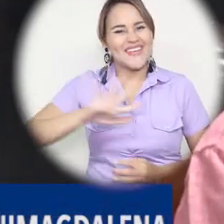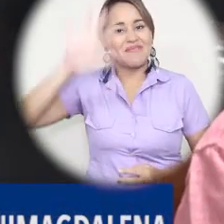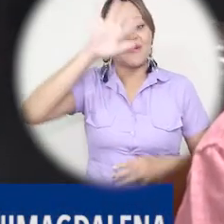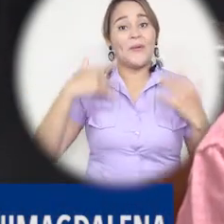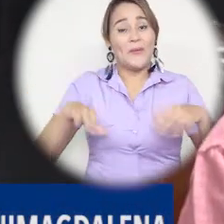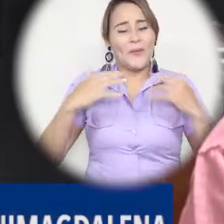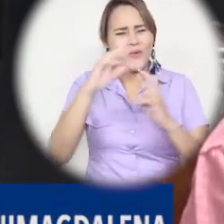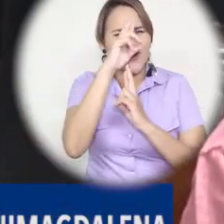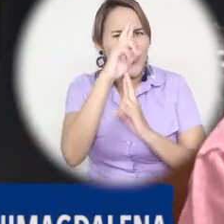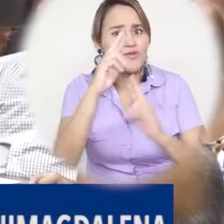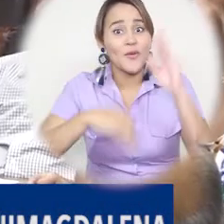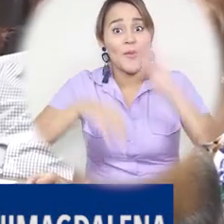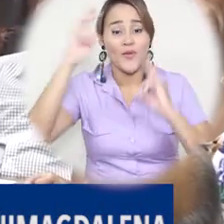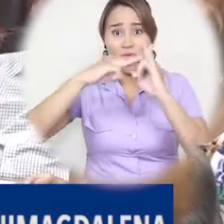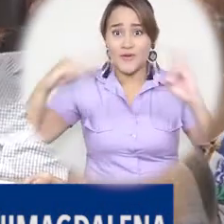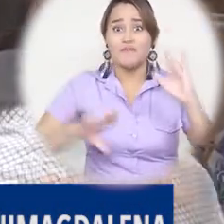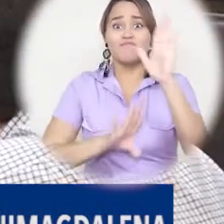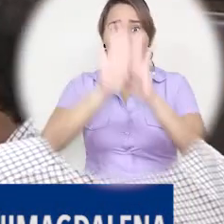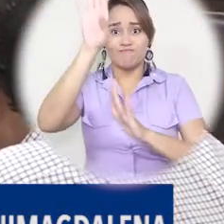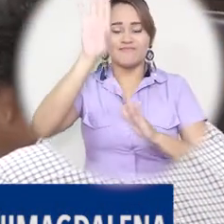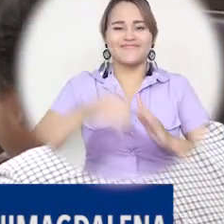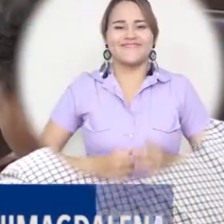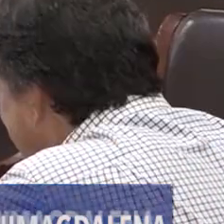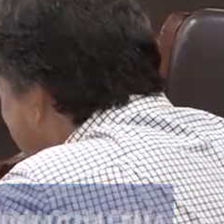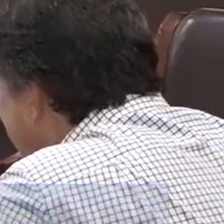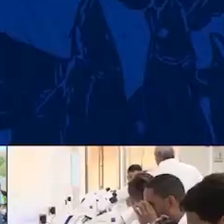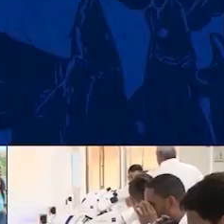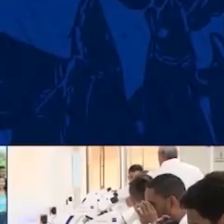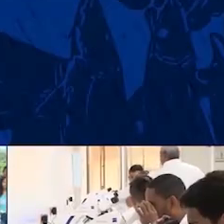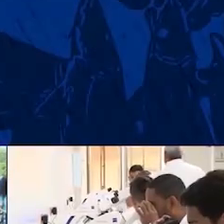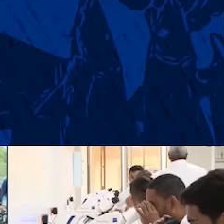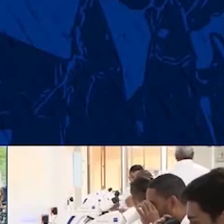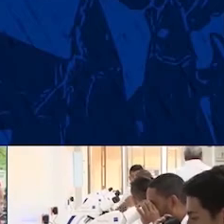Gobierno departamental reconoce grandes logros de Unimag Magdalena.